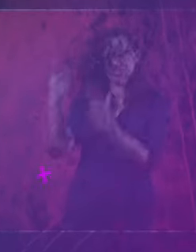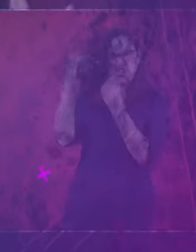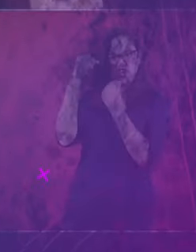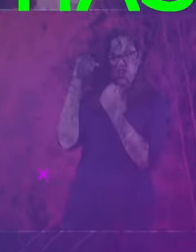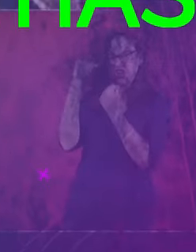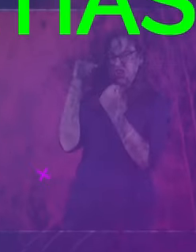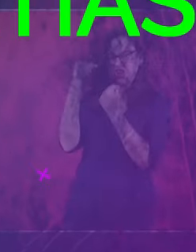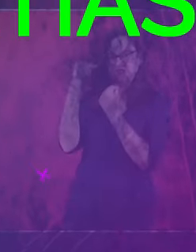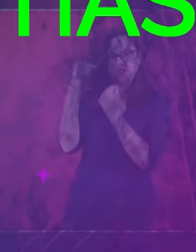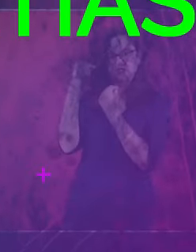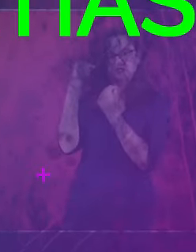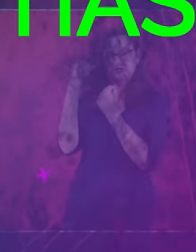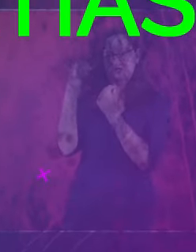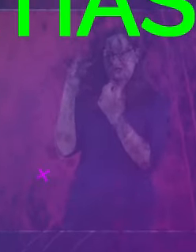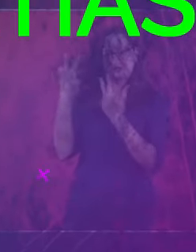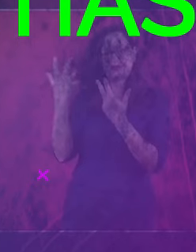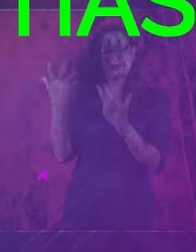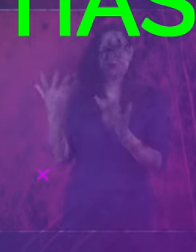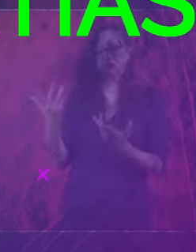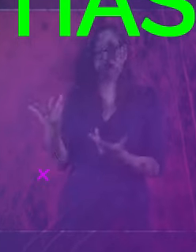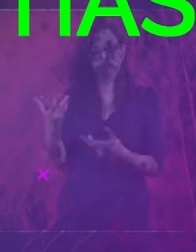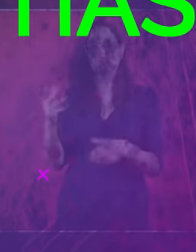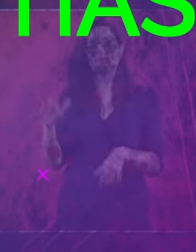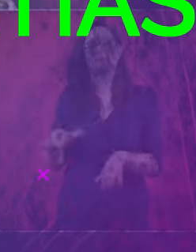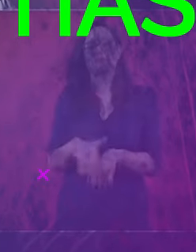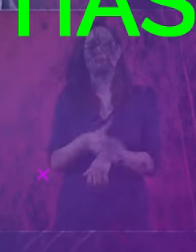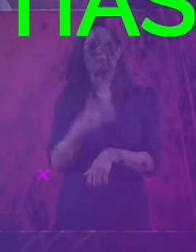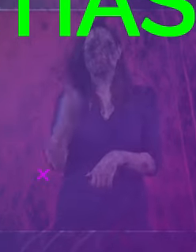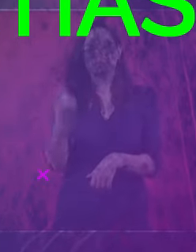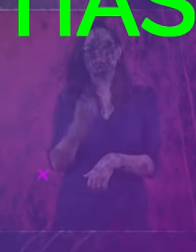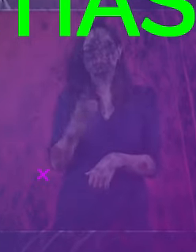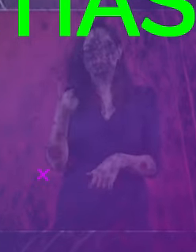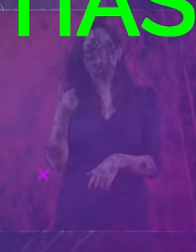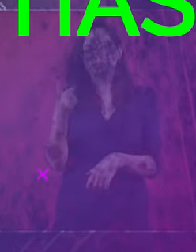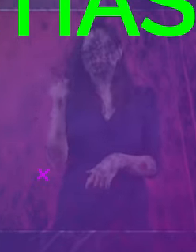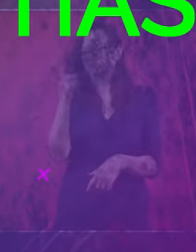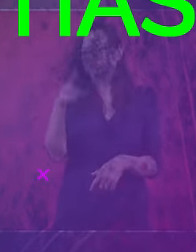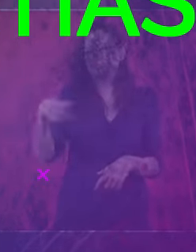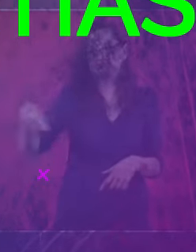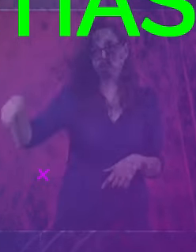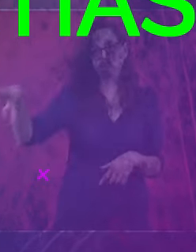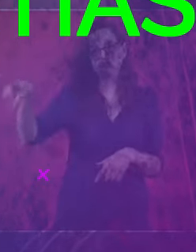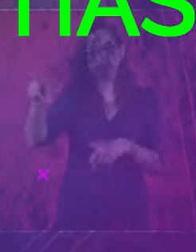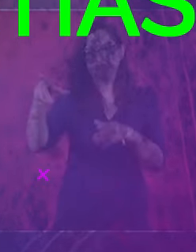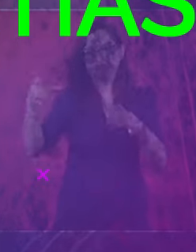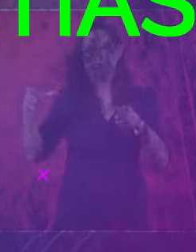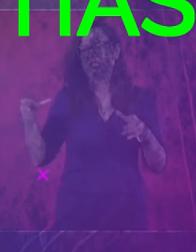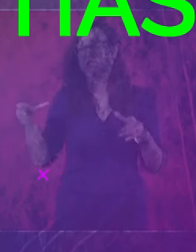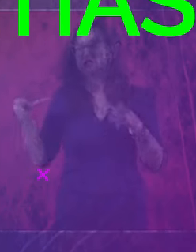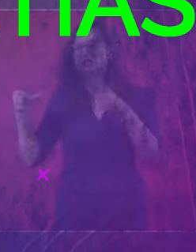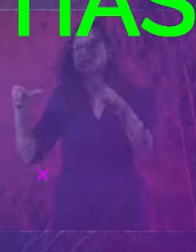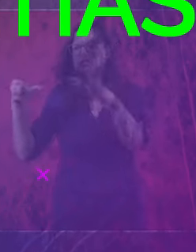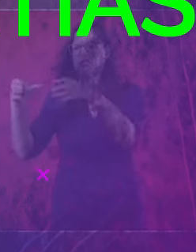según López los cárteles de oposición y los legisladores de estos cárteles tienen que